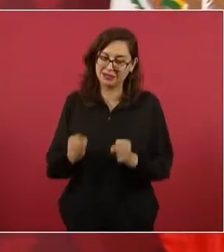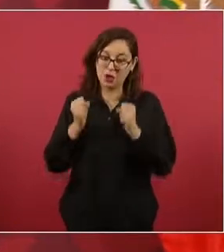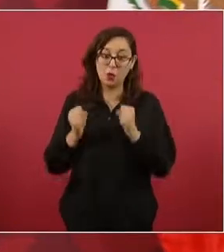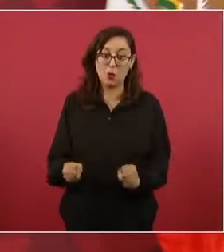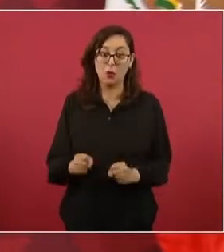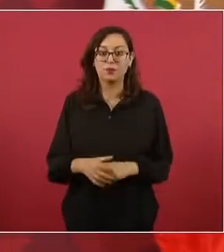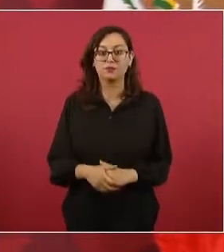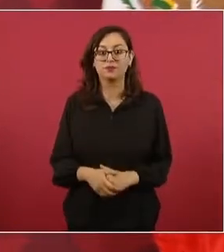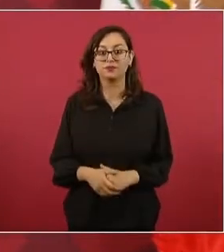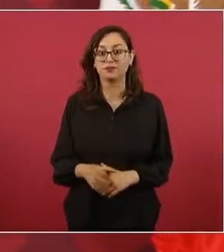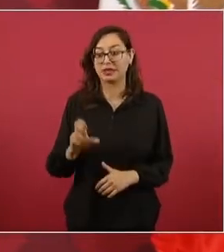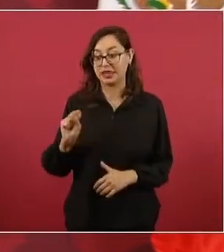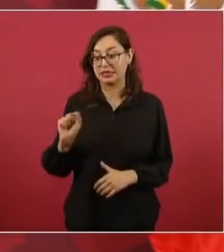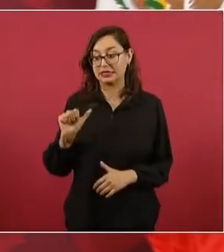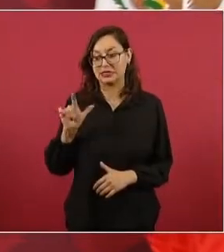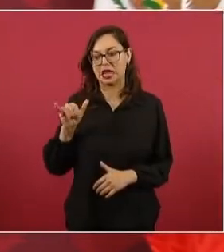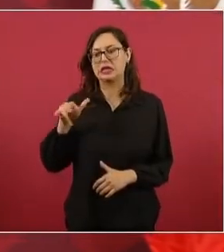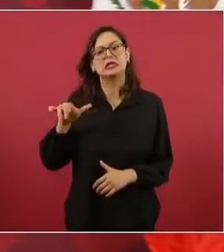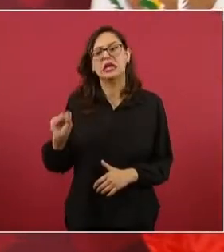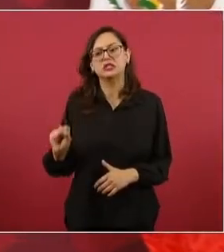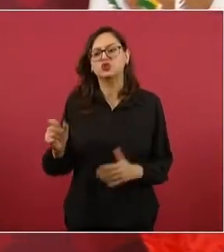Salinas, pues ya sabemos que no está, ¿no?